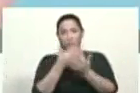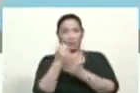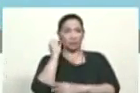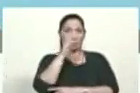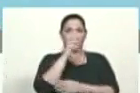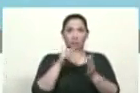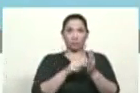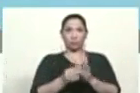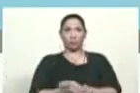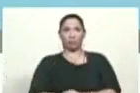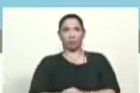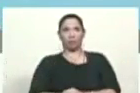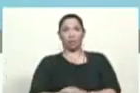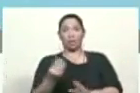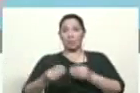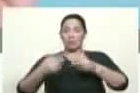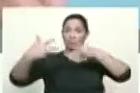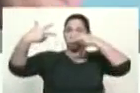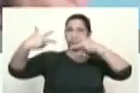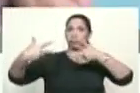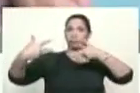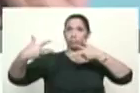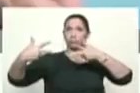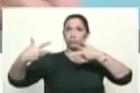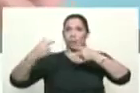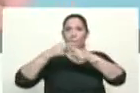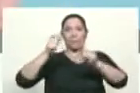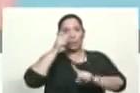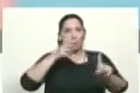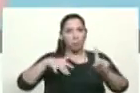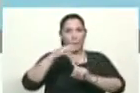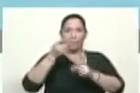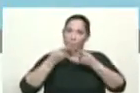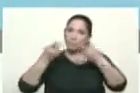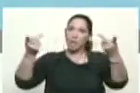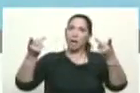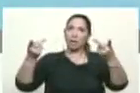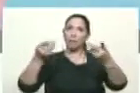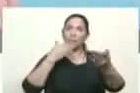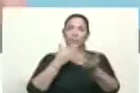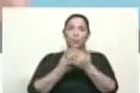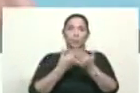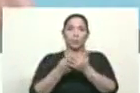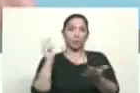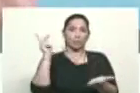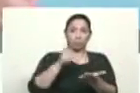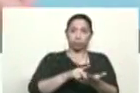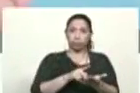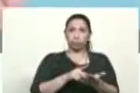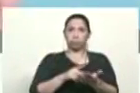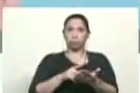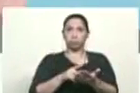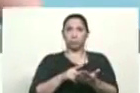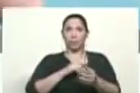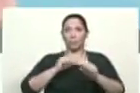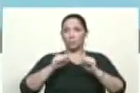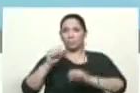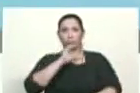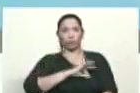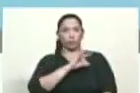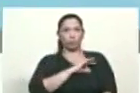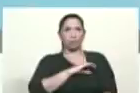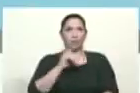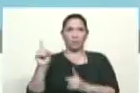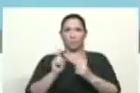muy incipientes videoconferencias para que el pueblo enviara sus propuestas. Vinieron los movimientos sociales, entonces